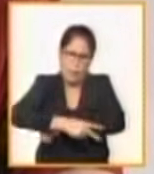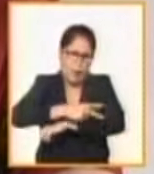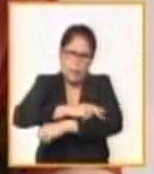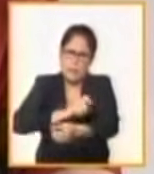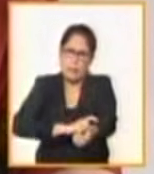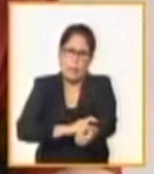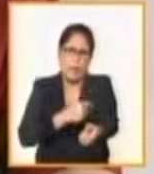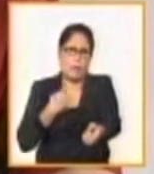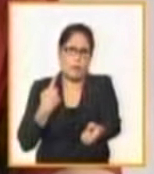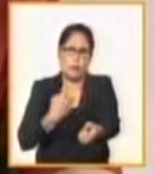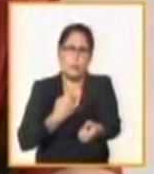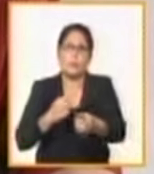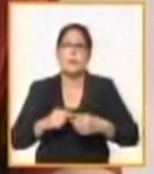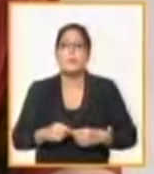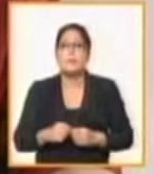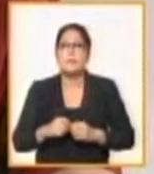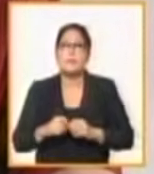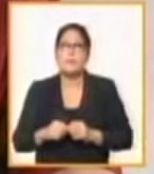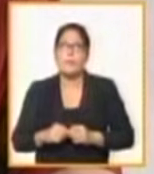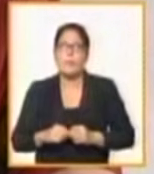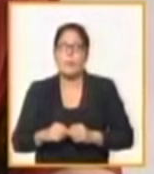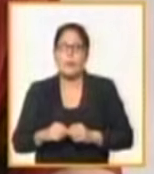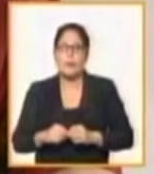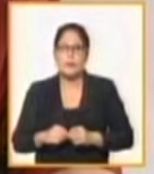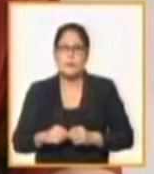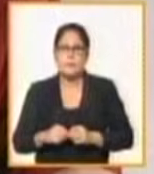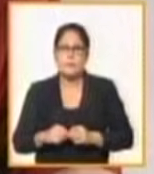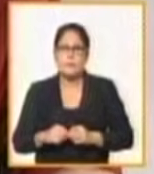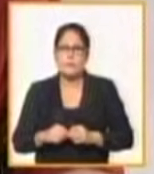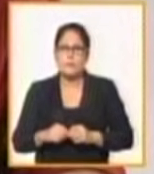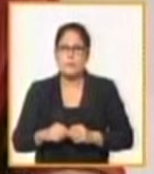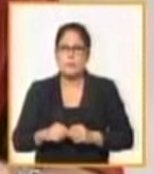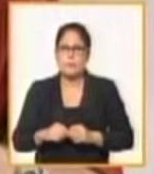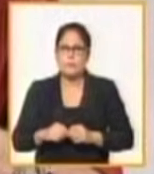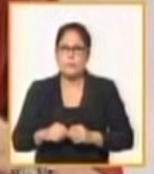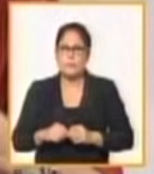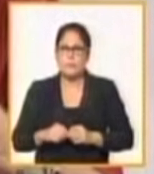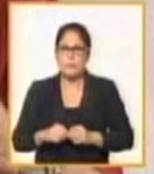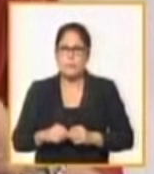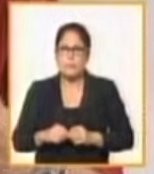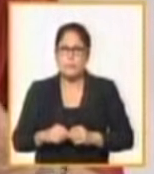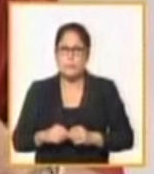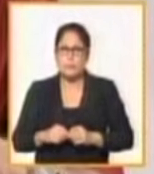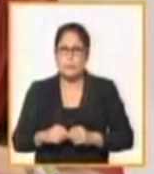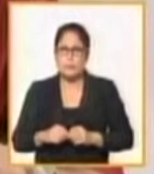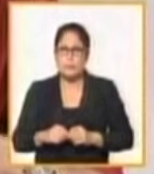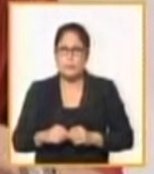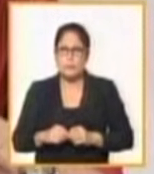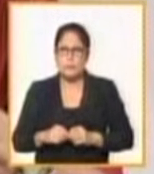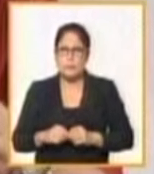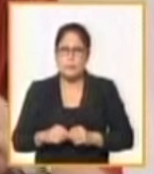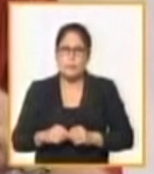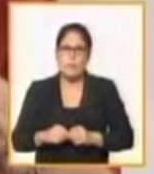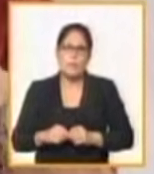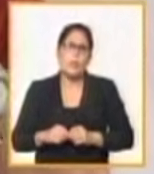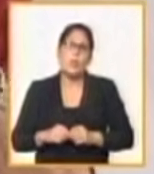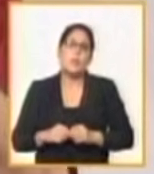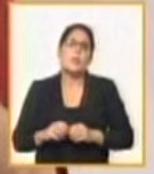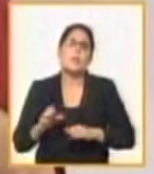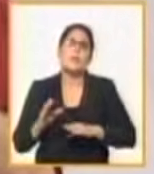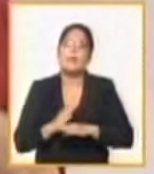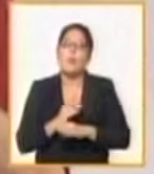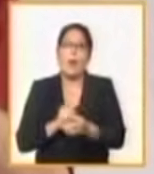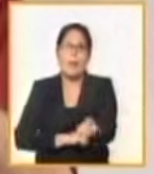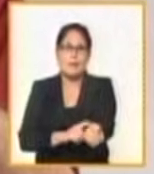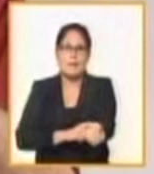fuimos universales. Y con esa visión de universalidad y con esa preocupación humanista